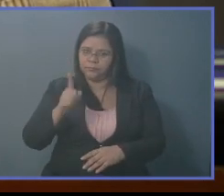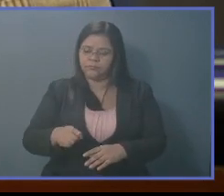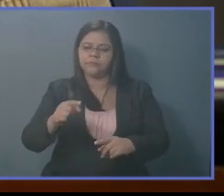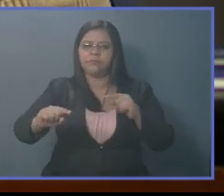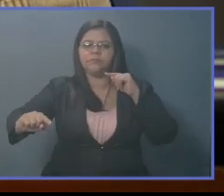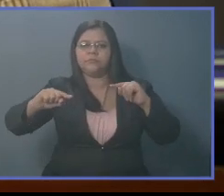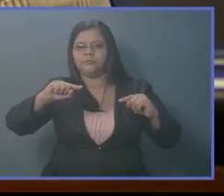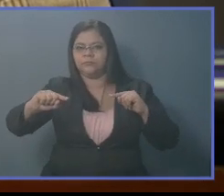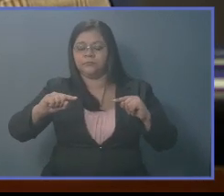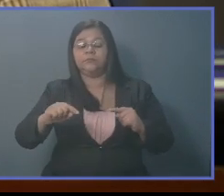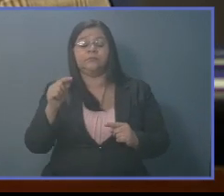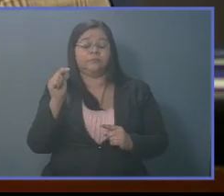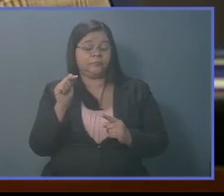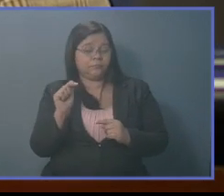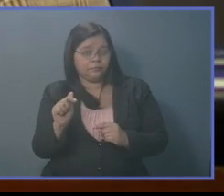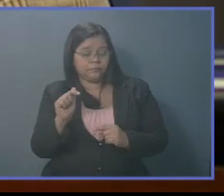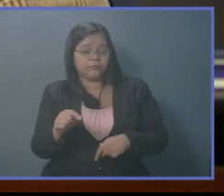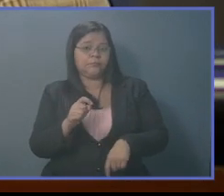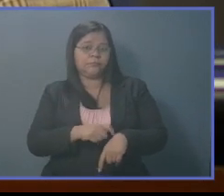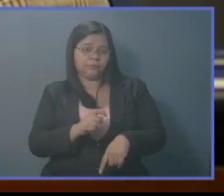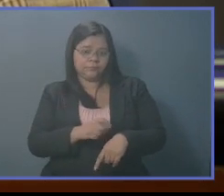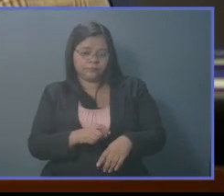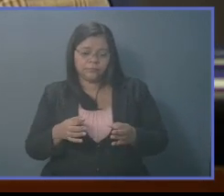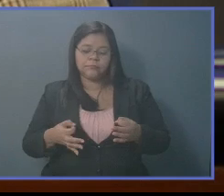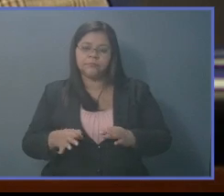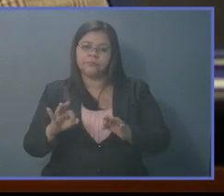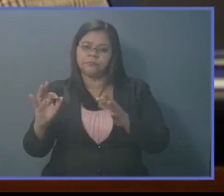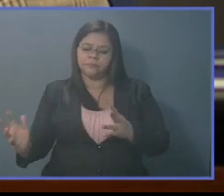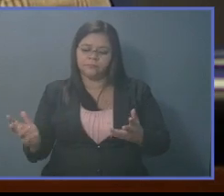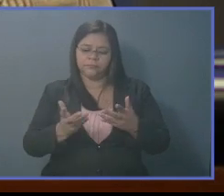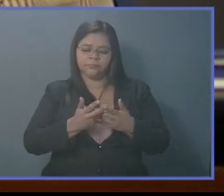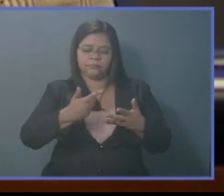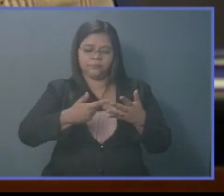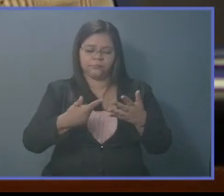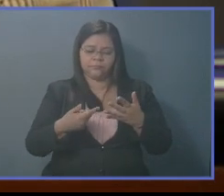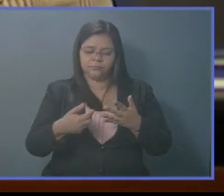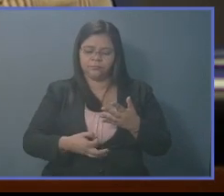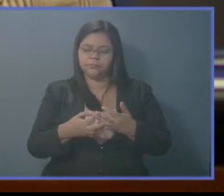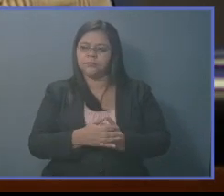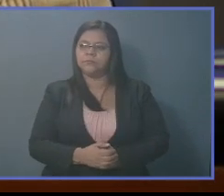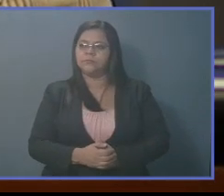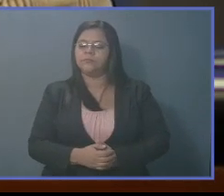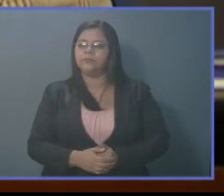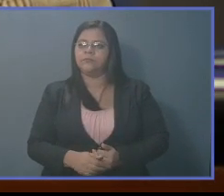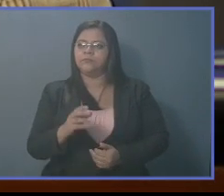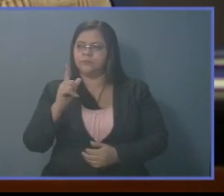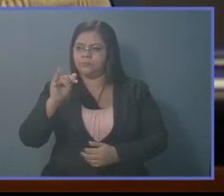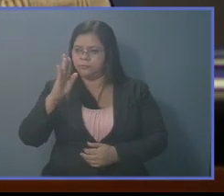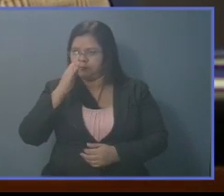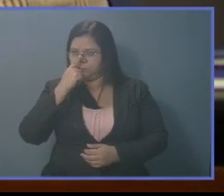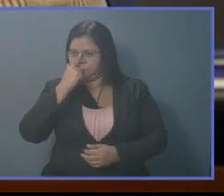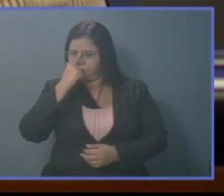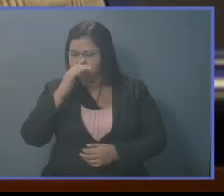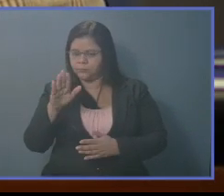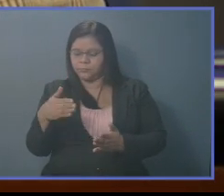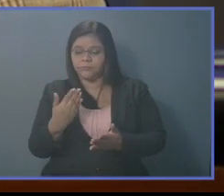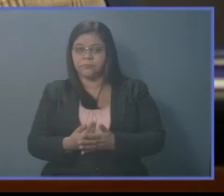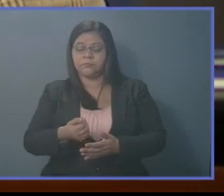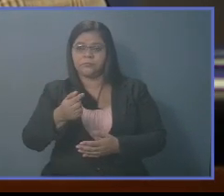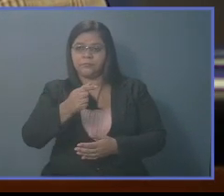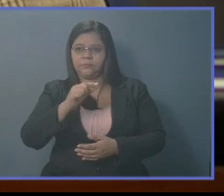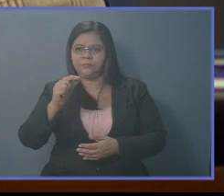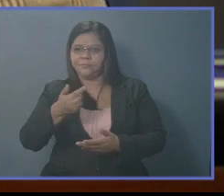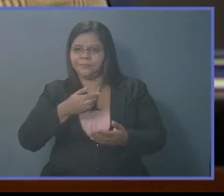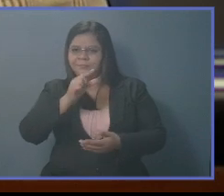autoridad competente dichos casos en tiempo y forma que establece la ley. Los laboratorios clínicos, droguerías y farmacias